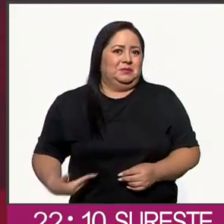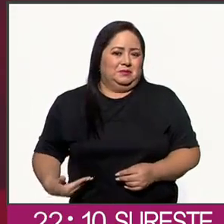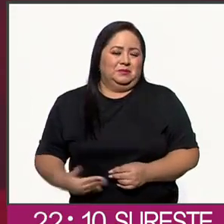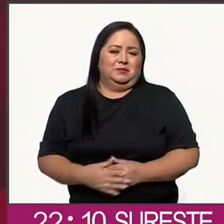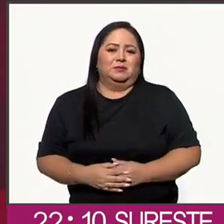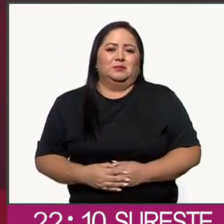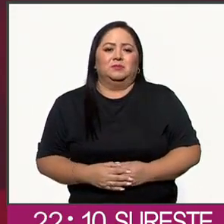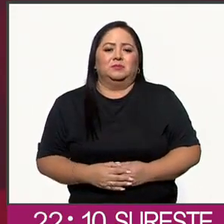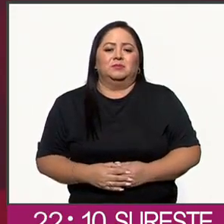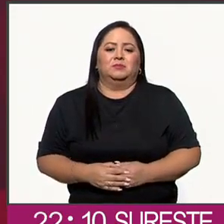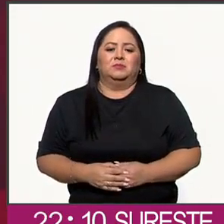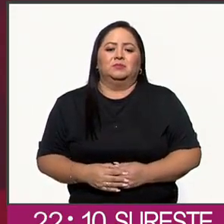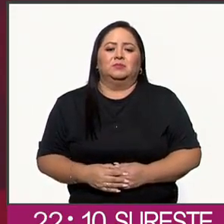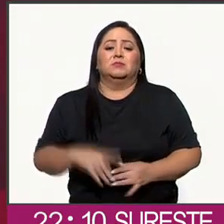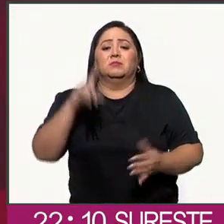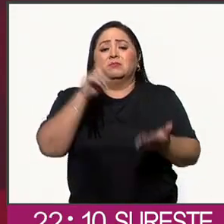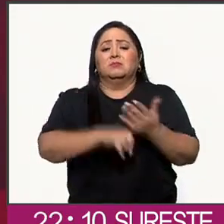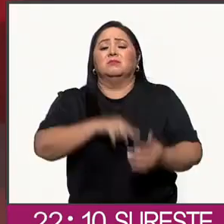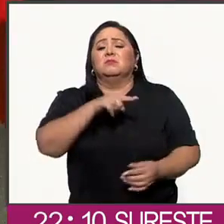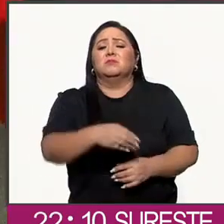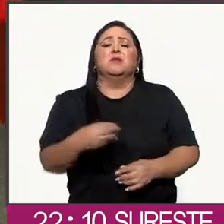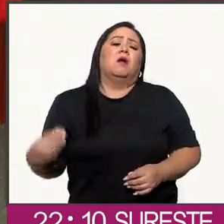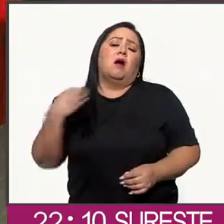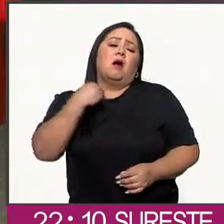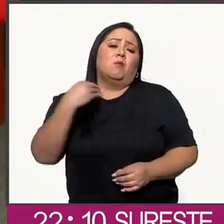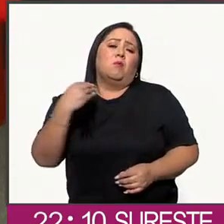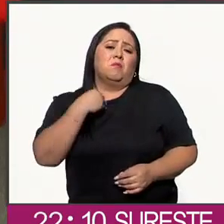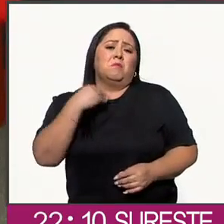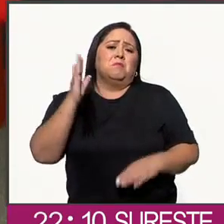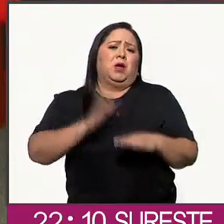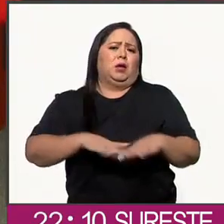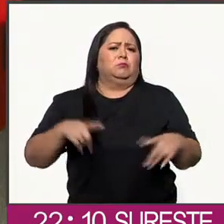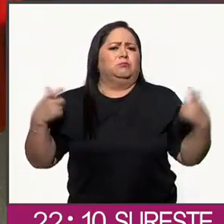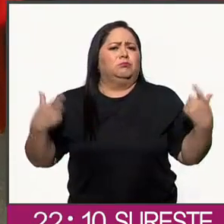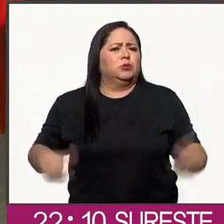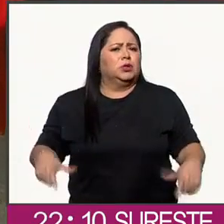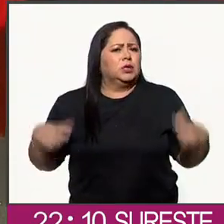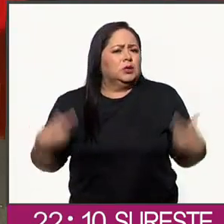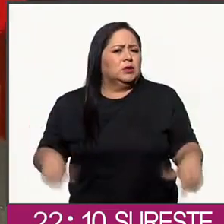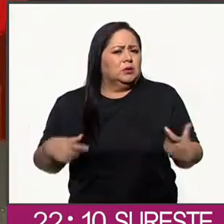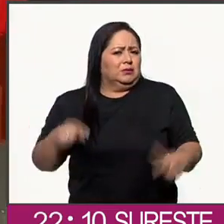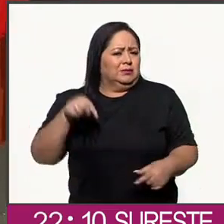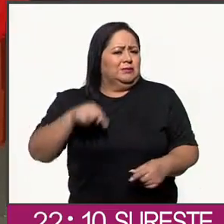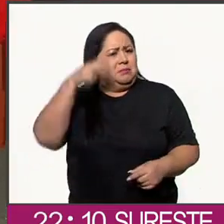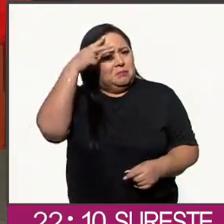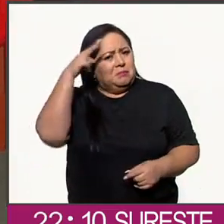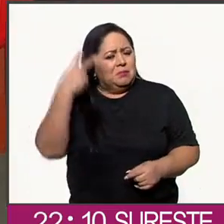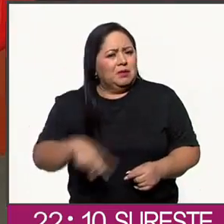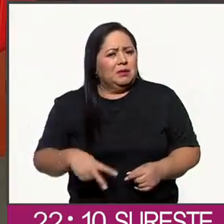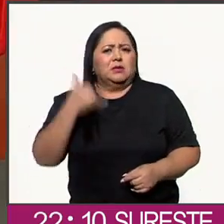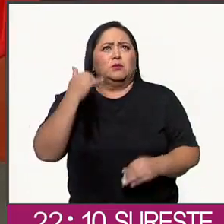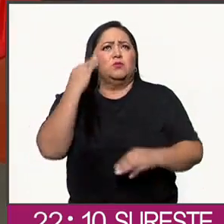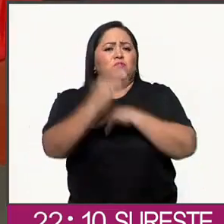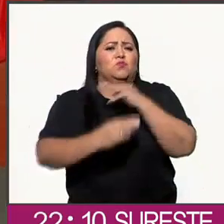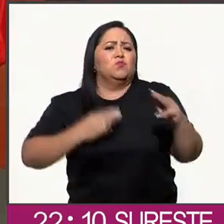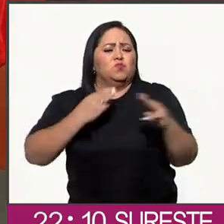que es de los abogados más ricos de México y del